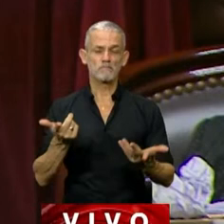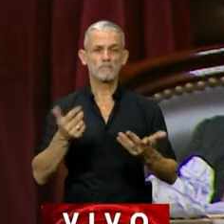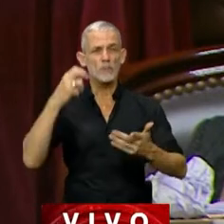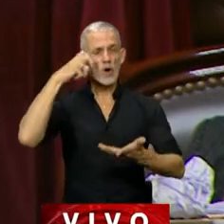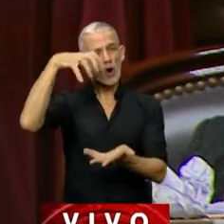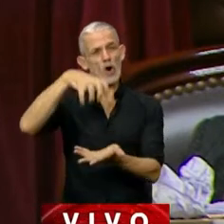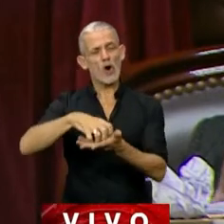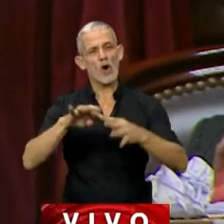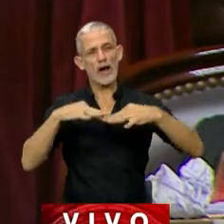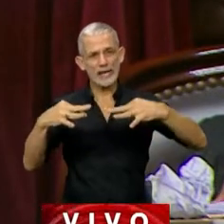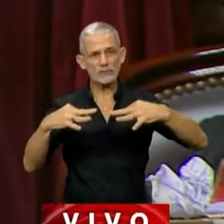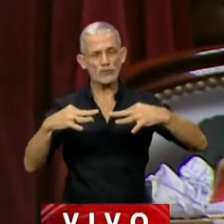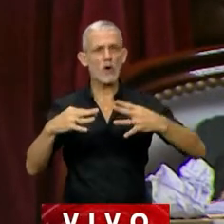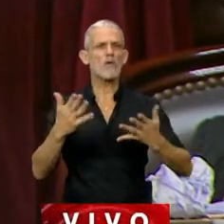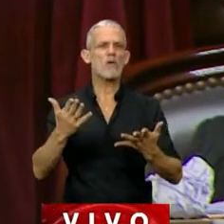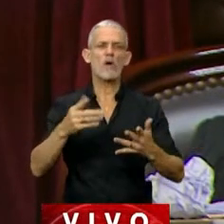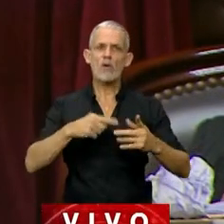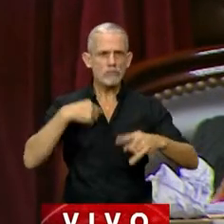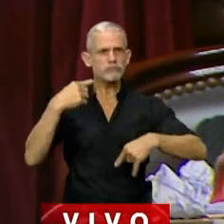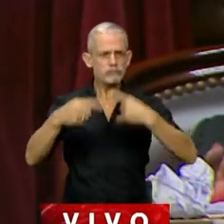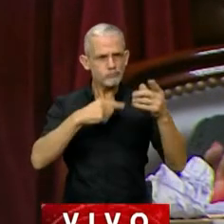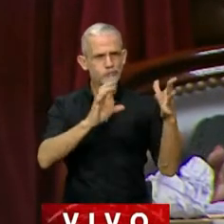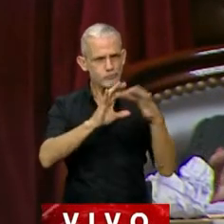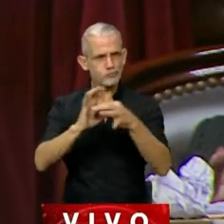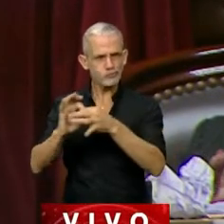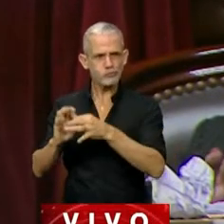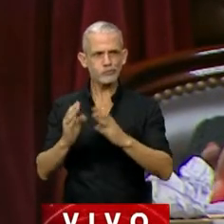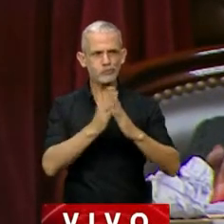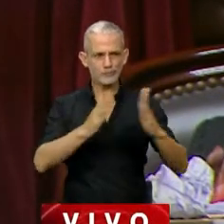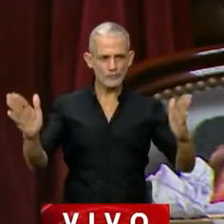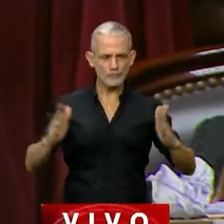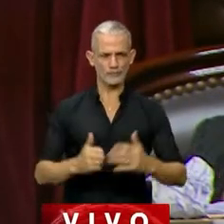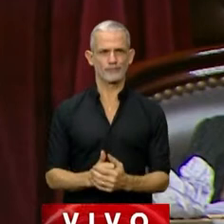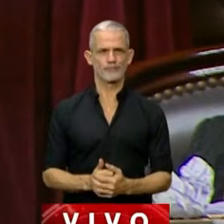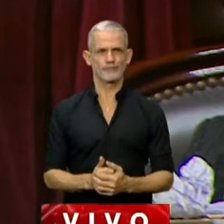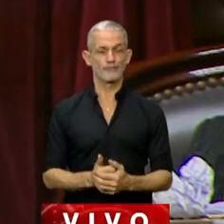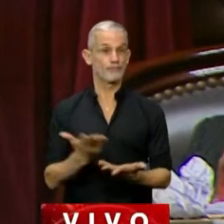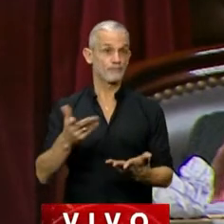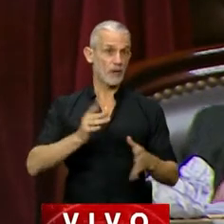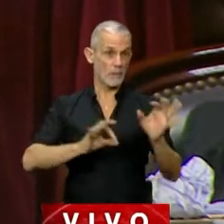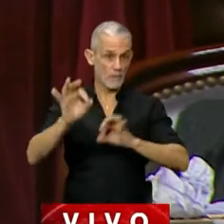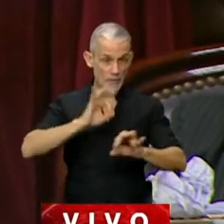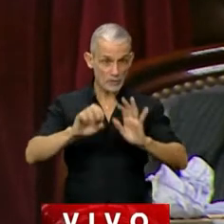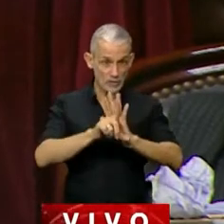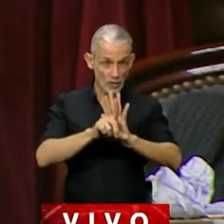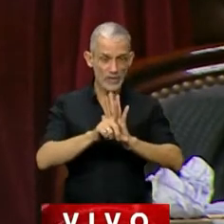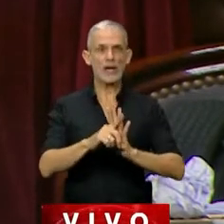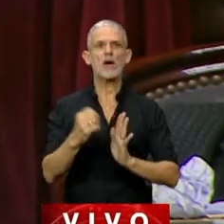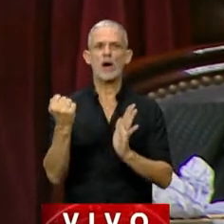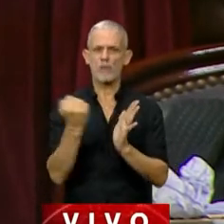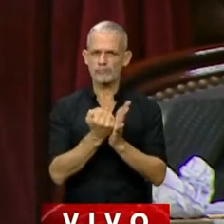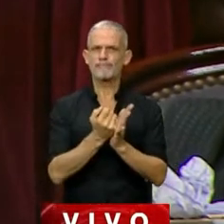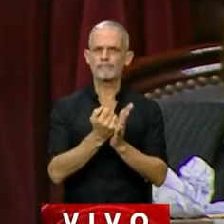el Congreso tiene una continuidad y, por supuesto, este proyecto marca, ¿no?,